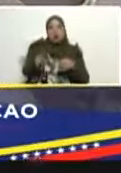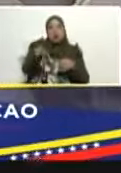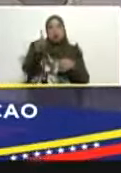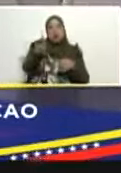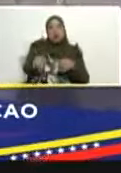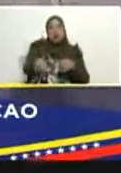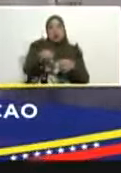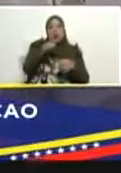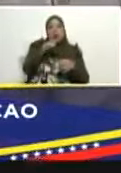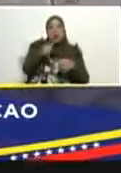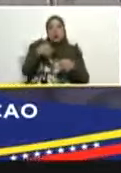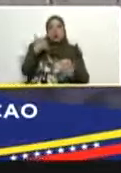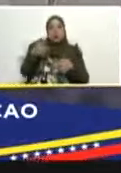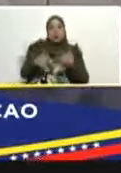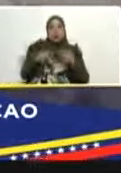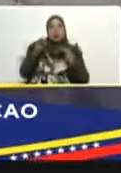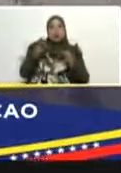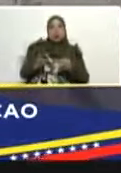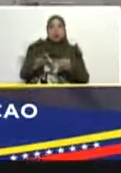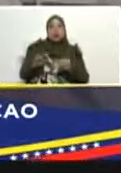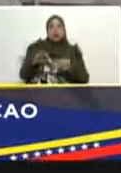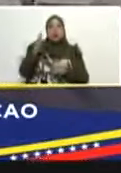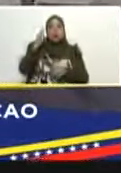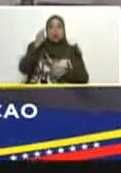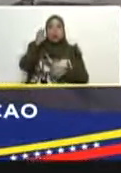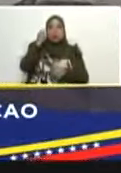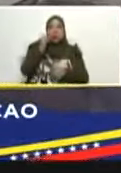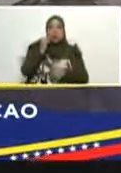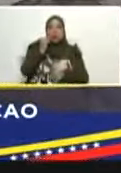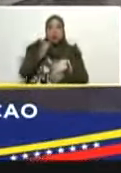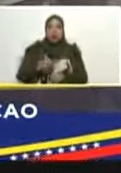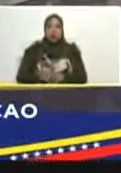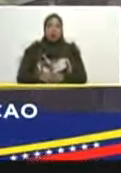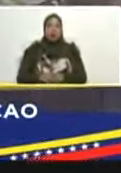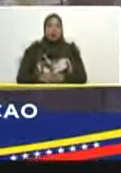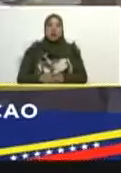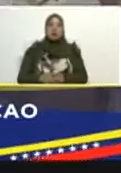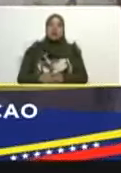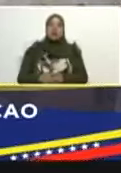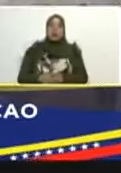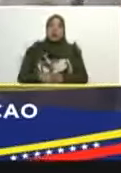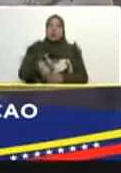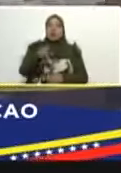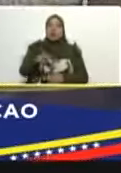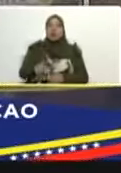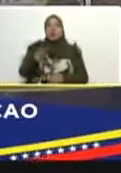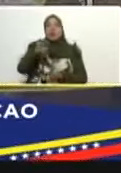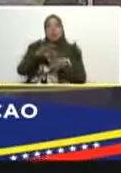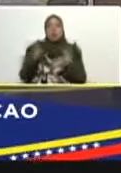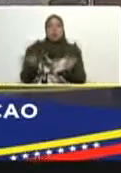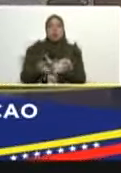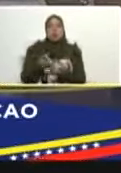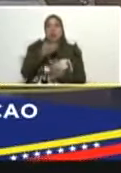también toma el gentilicio de Sucre porque nuestro cacao llegará a recorrer el mundo como el mejor cacao. El